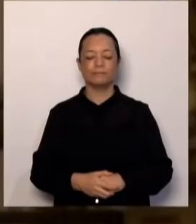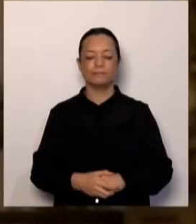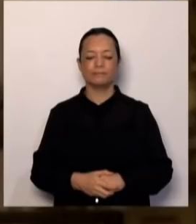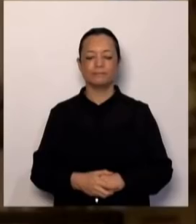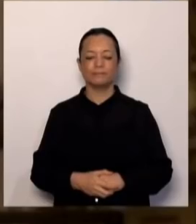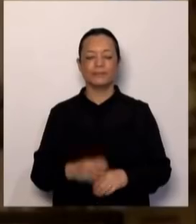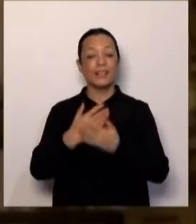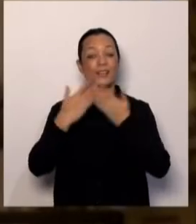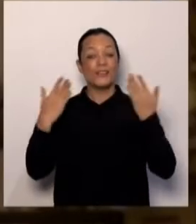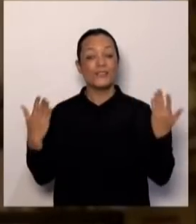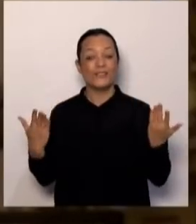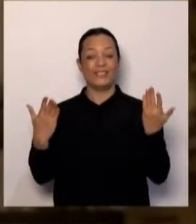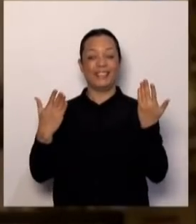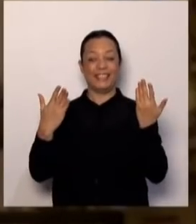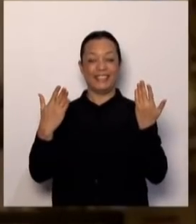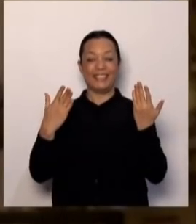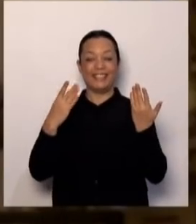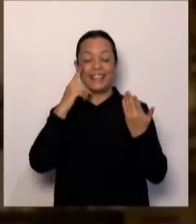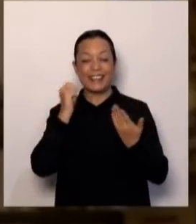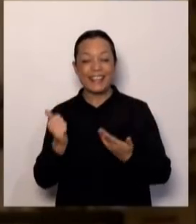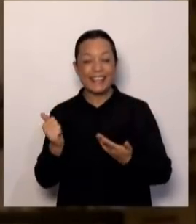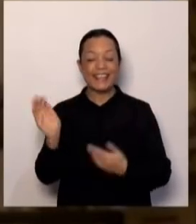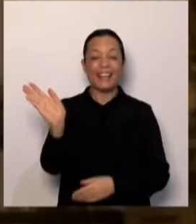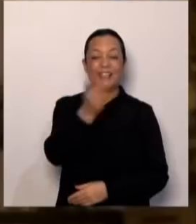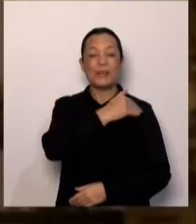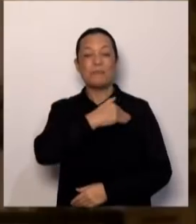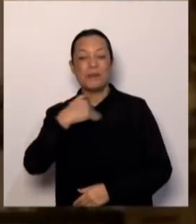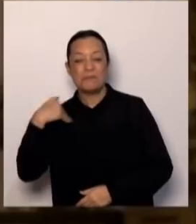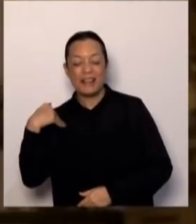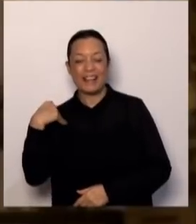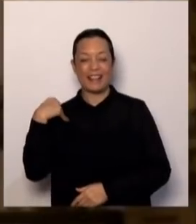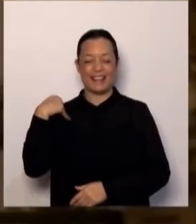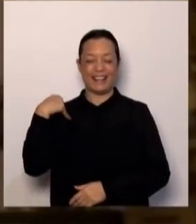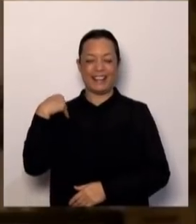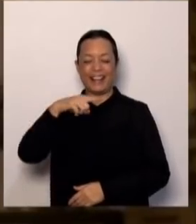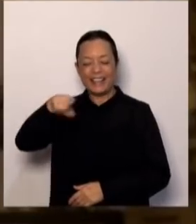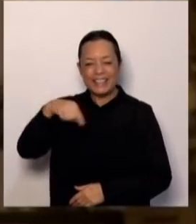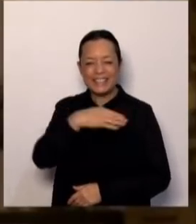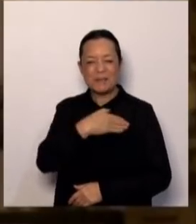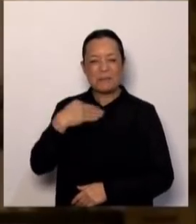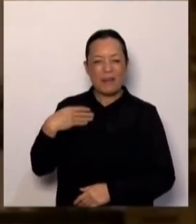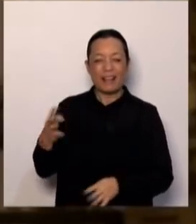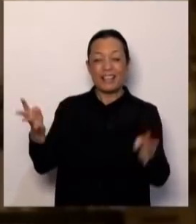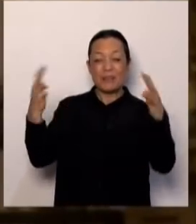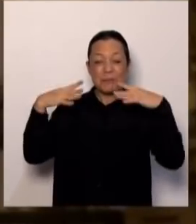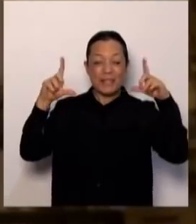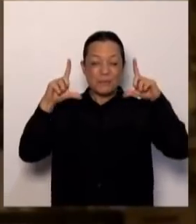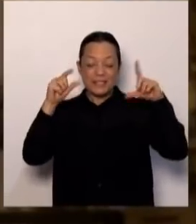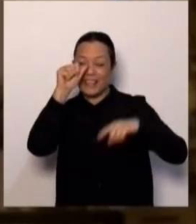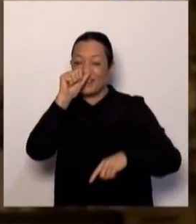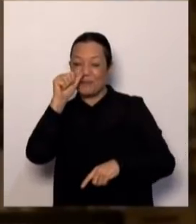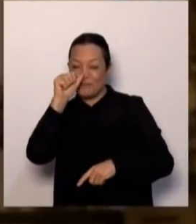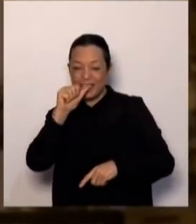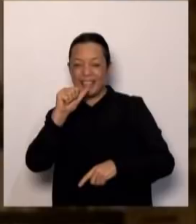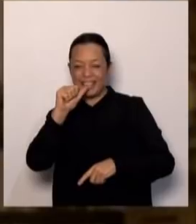Feliz Día de la Madre a todas aquellas mamás que siguen esta misa dominical a través